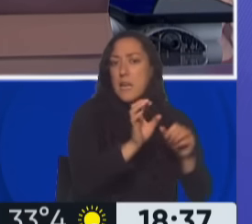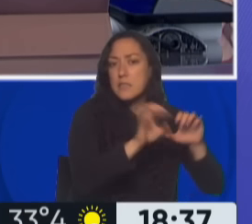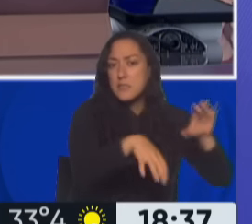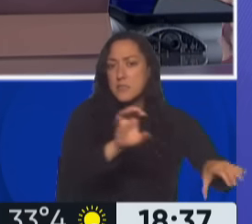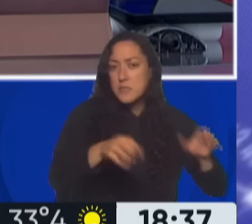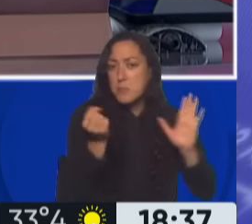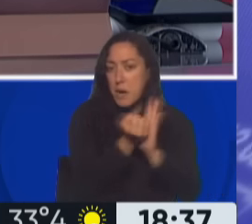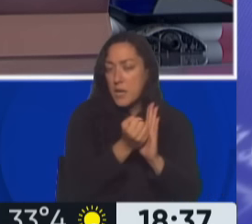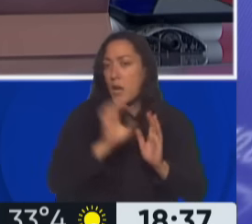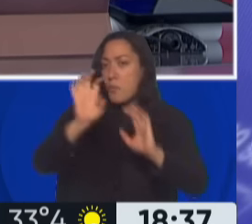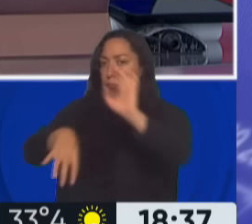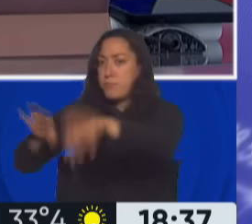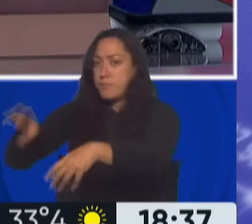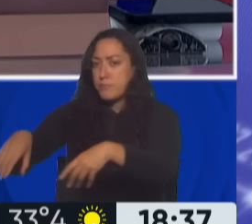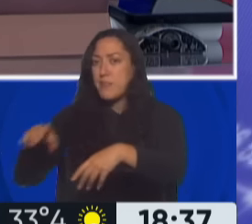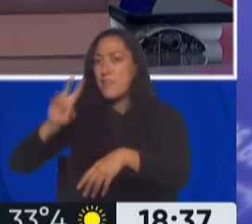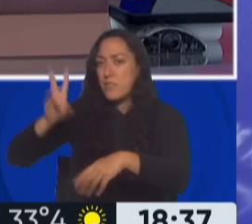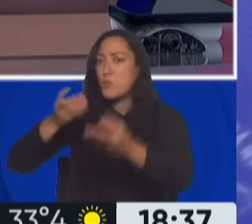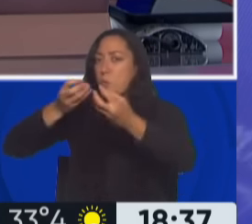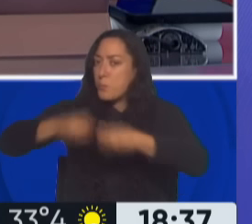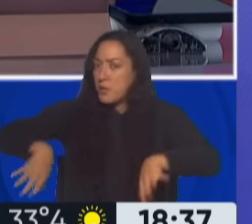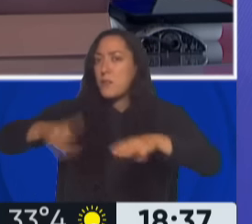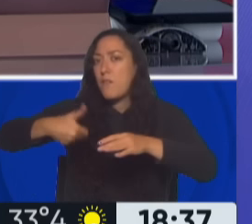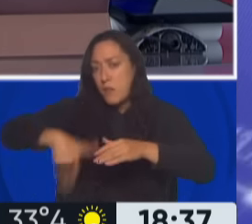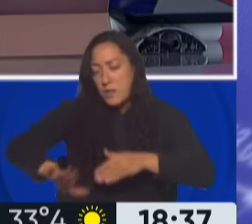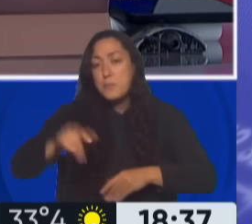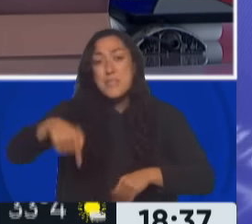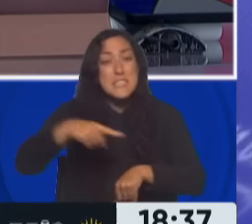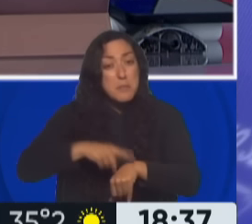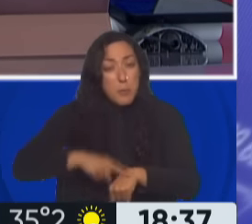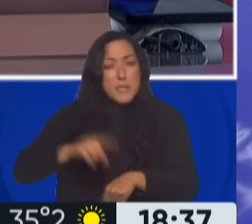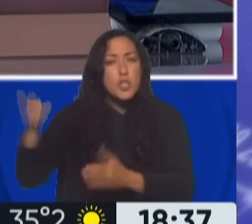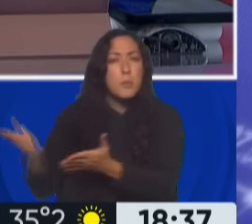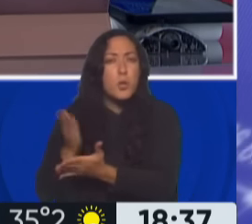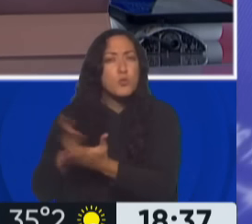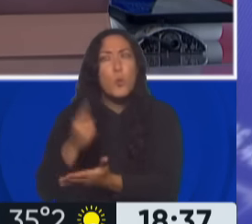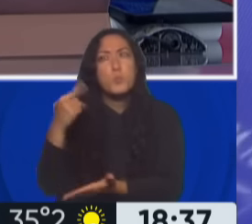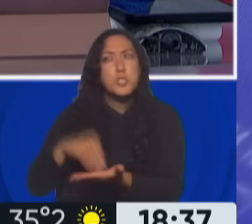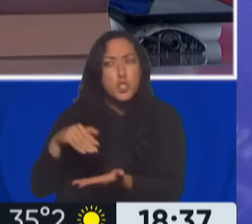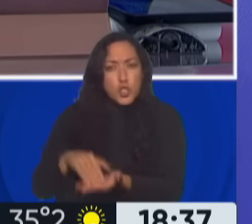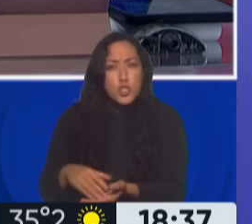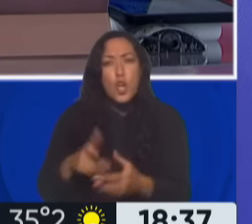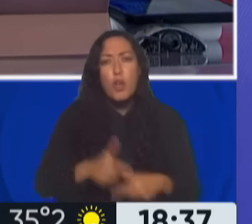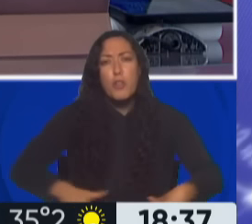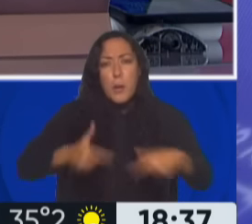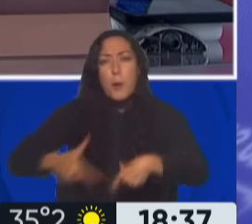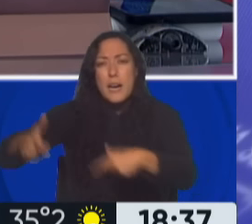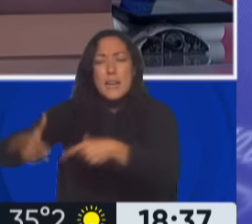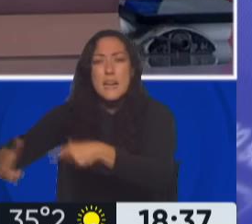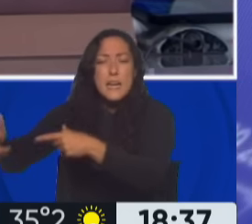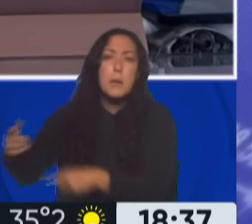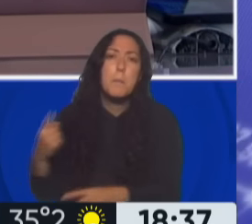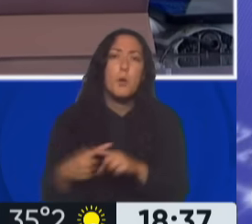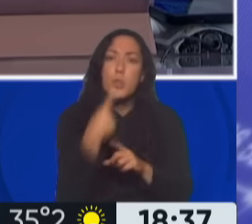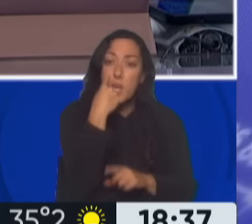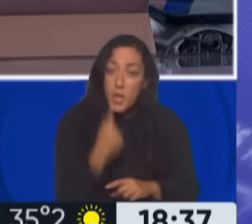empresas estadounidenses, ¿no? Recordemos que se calcula que actualmente produce más de 1 millón, un poquito más de 1 millón de barriles diarios. Que podría producir